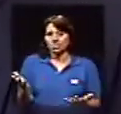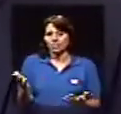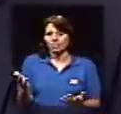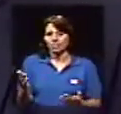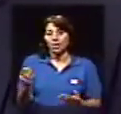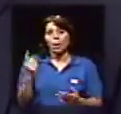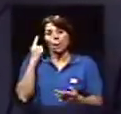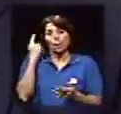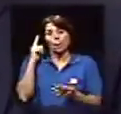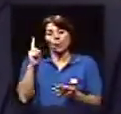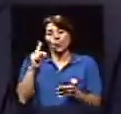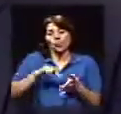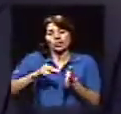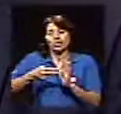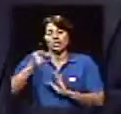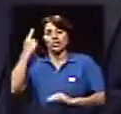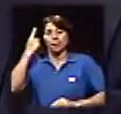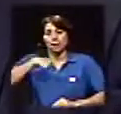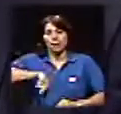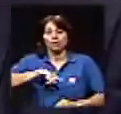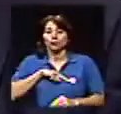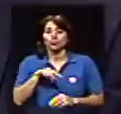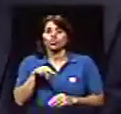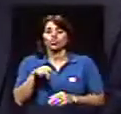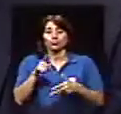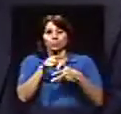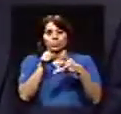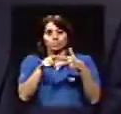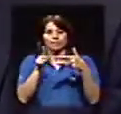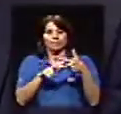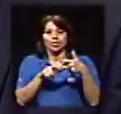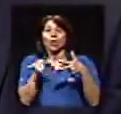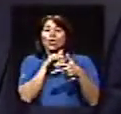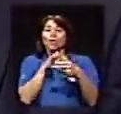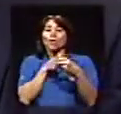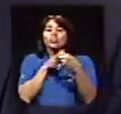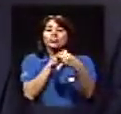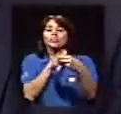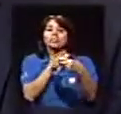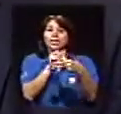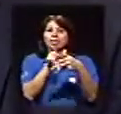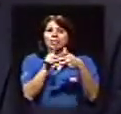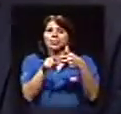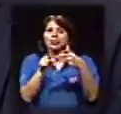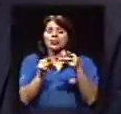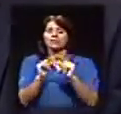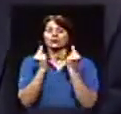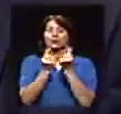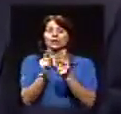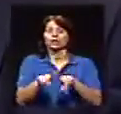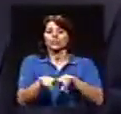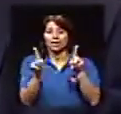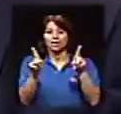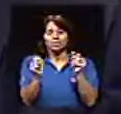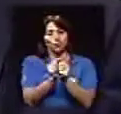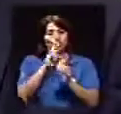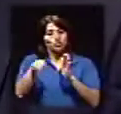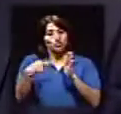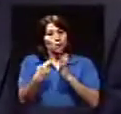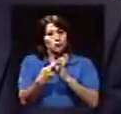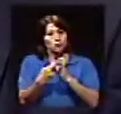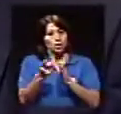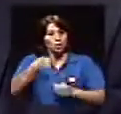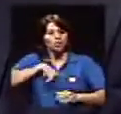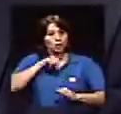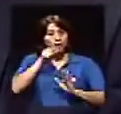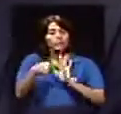significa para nosotros como cabeza de tres grupos diferentes que tendrán un rol importante de darle cuentas al país de lo que hemos